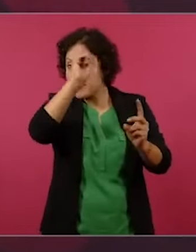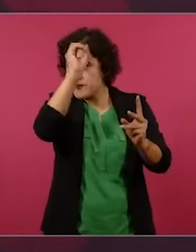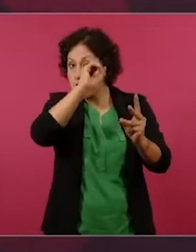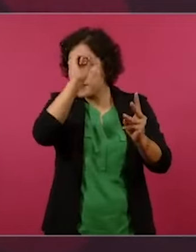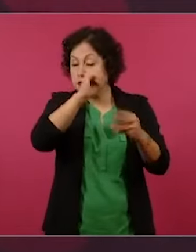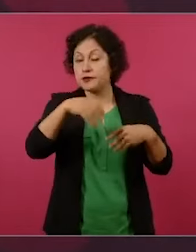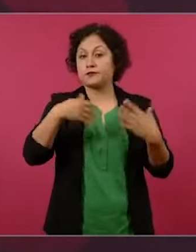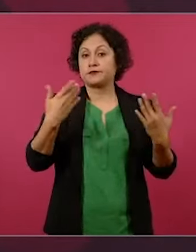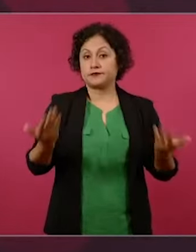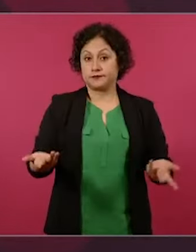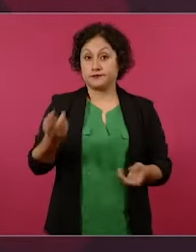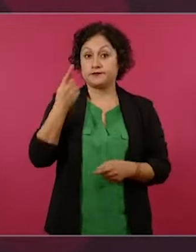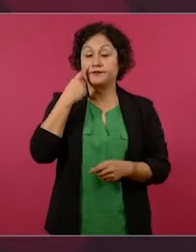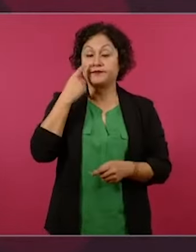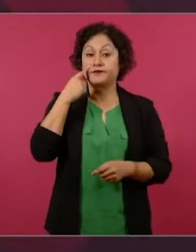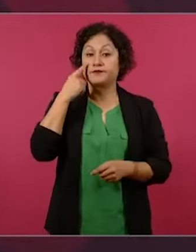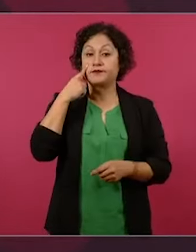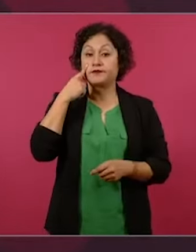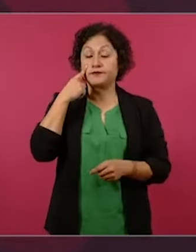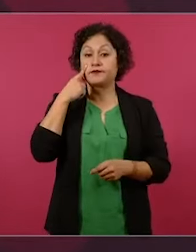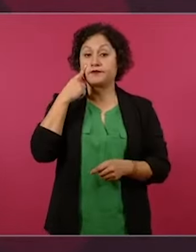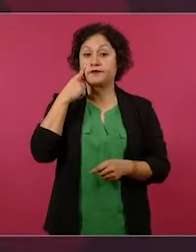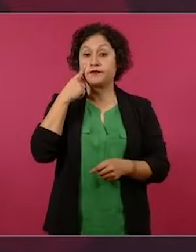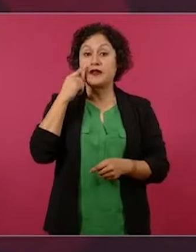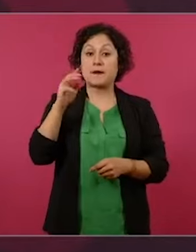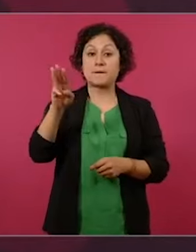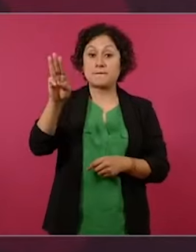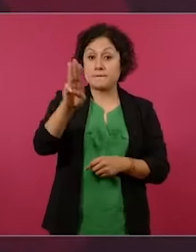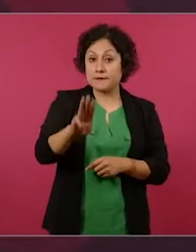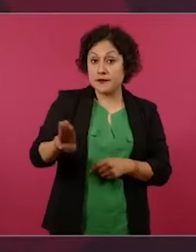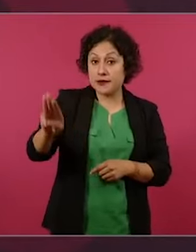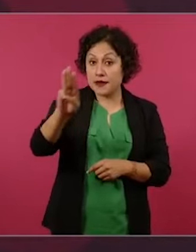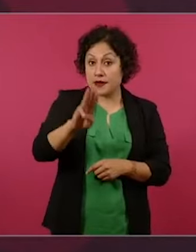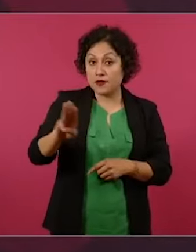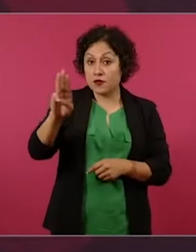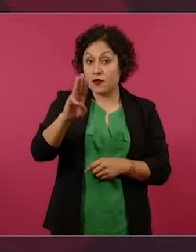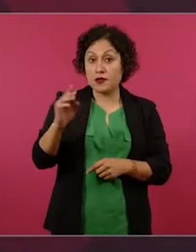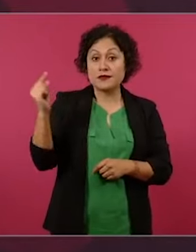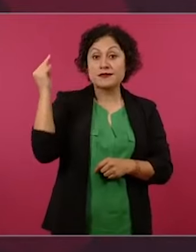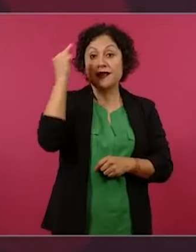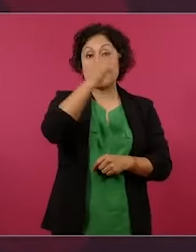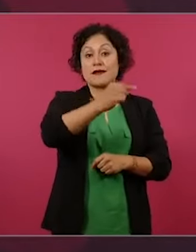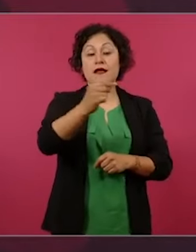Pasado mañana va a haber un debate